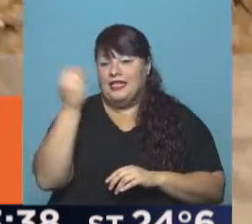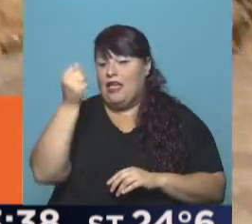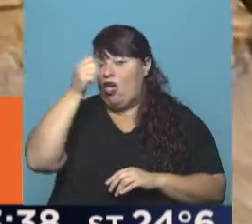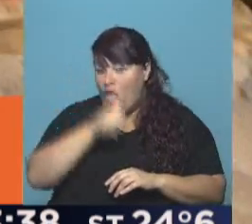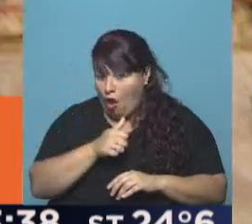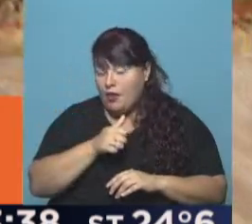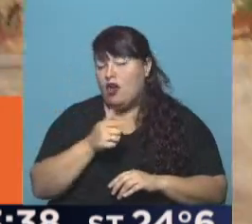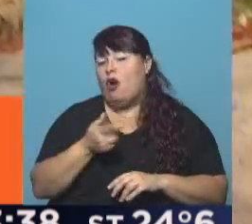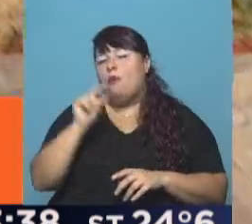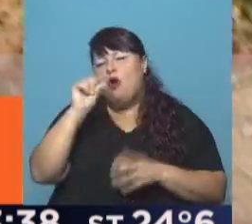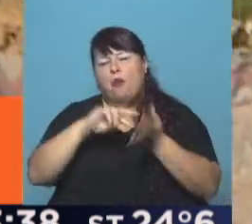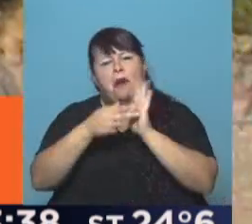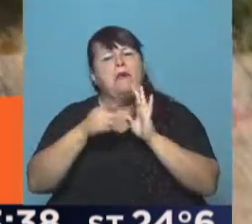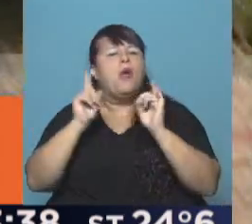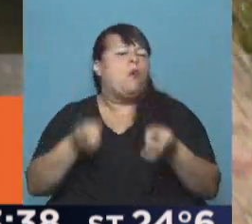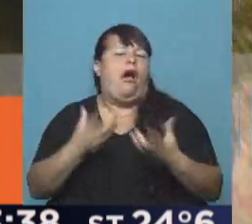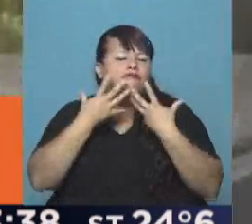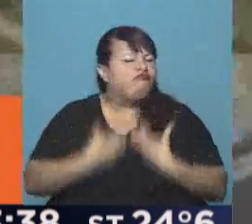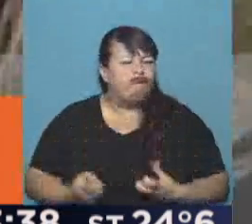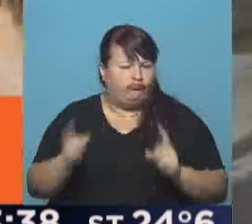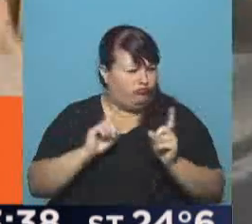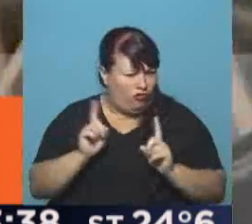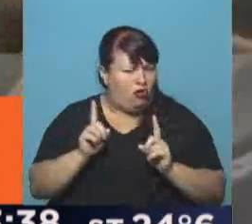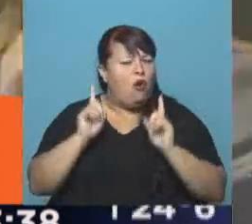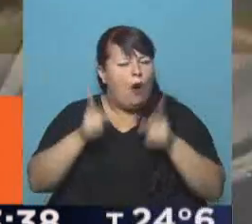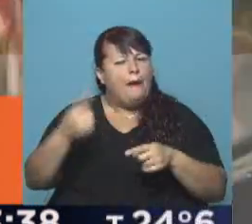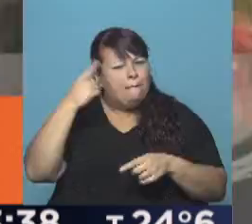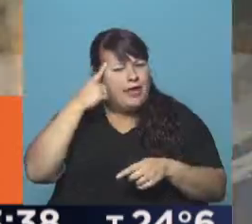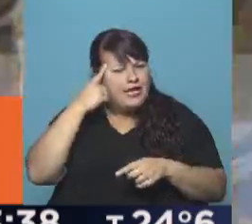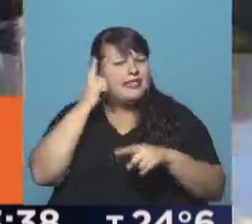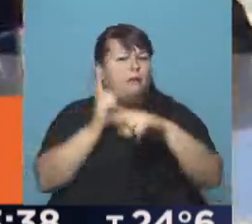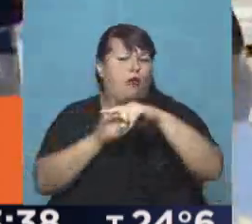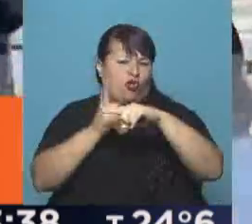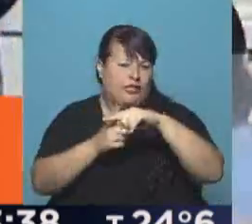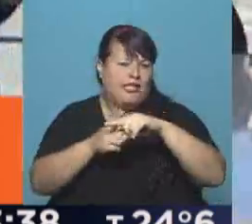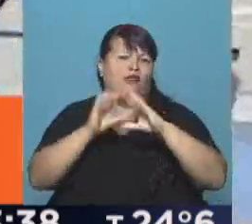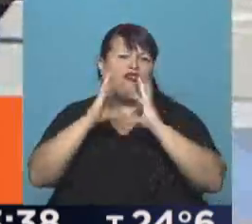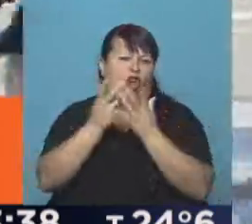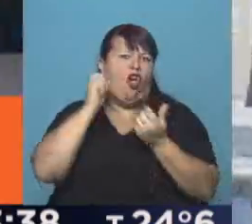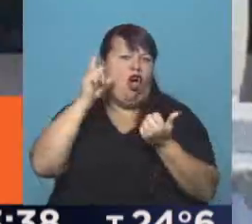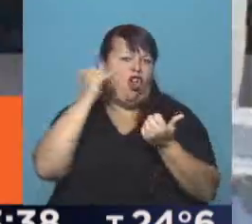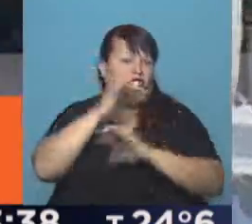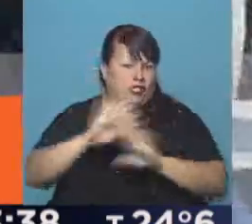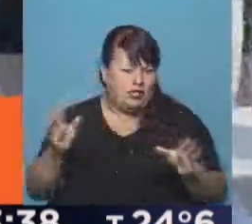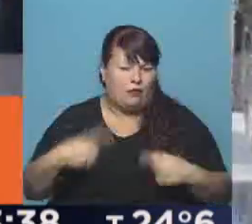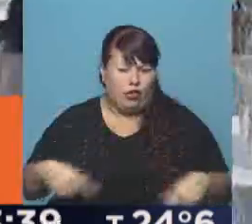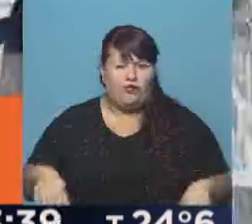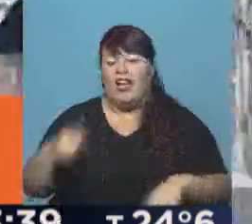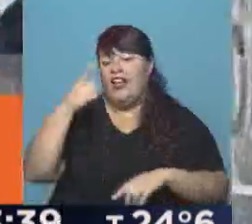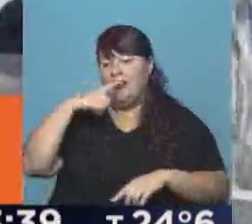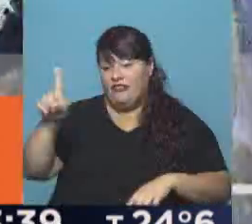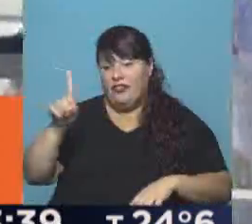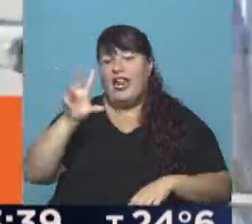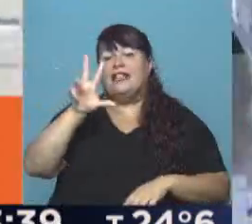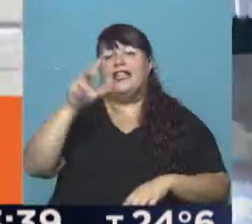del domingo tuvo unos pocos problemas pero no tenemos qué amargarnos por eso tenemos que pensar de manera positiva por todo lo que hemos logrado punto final para